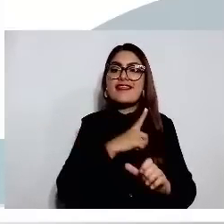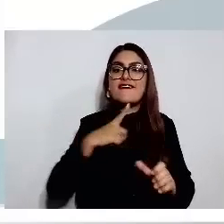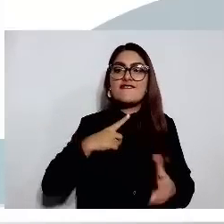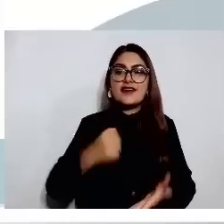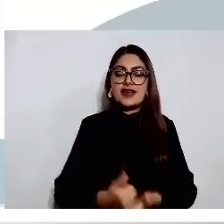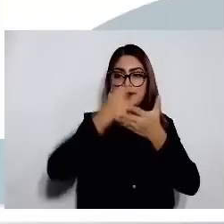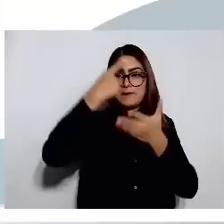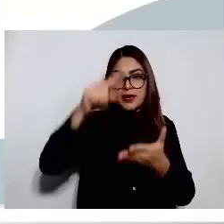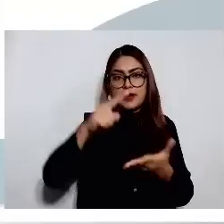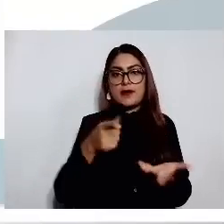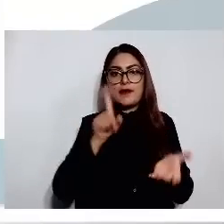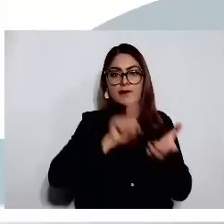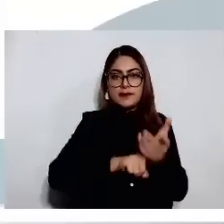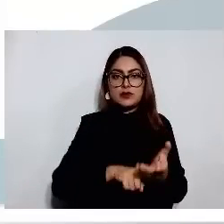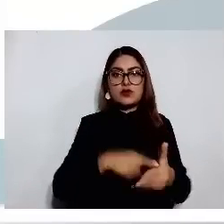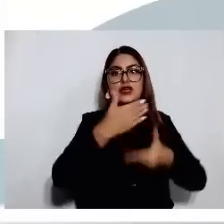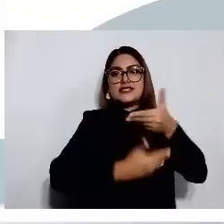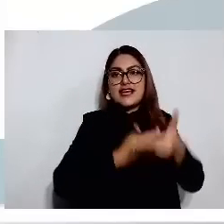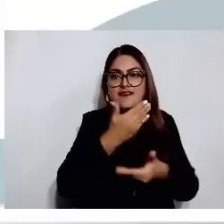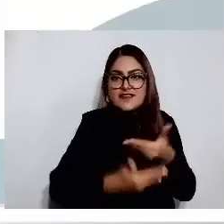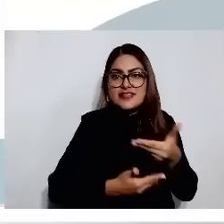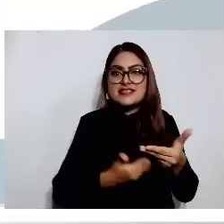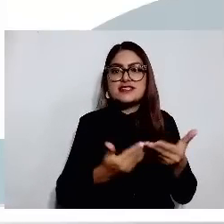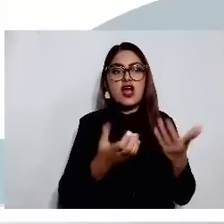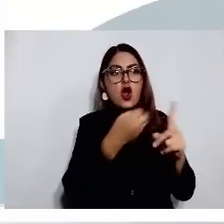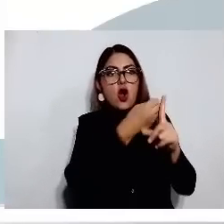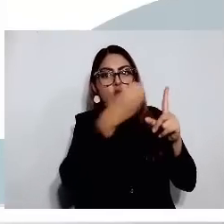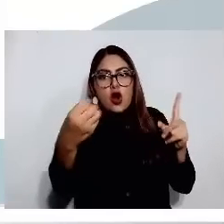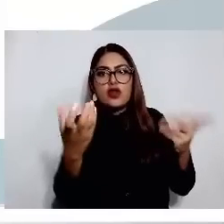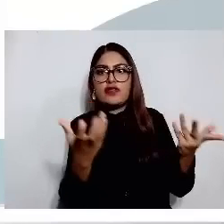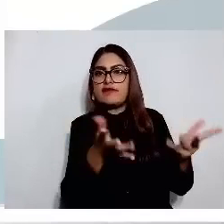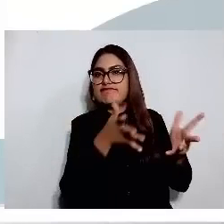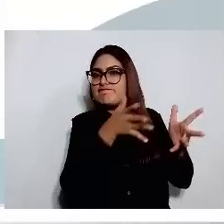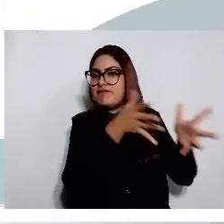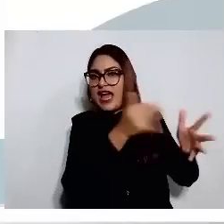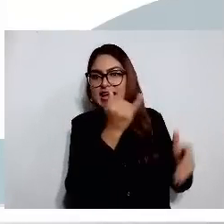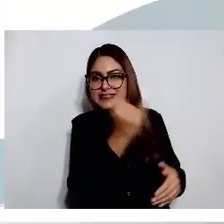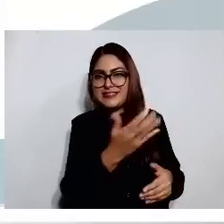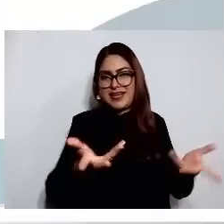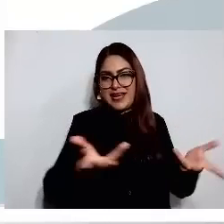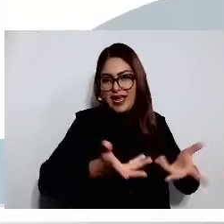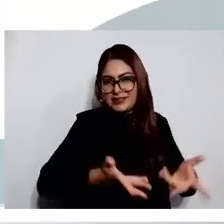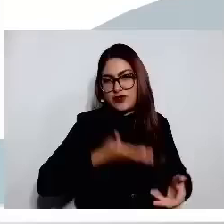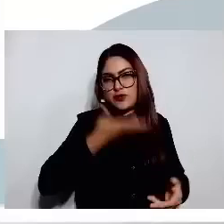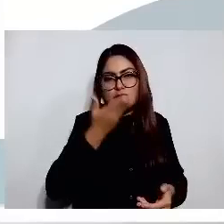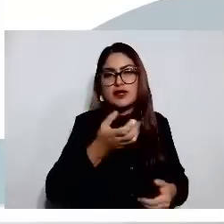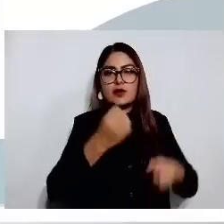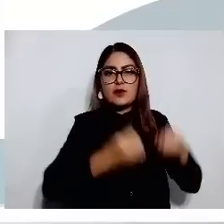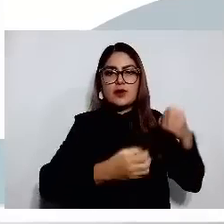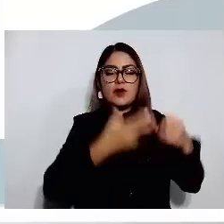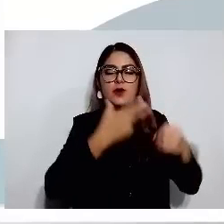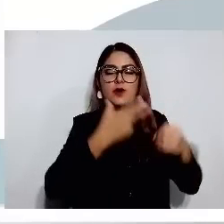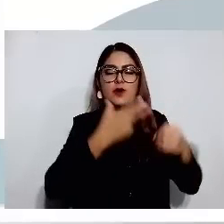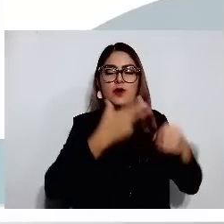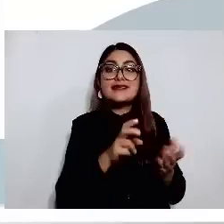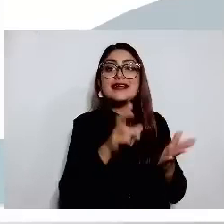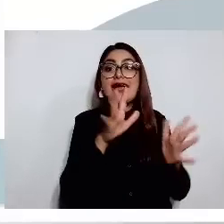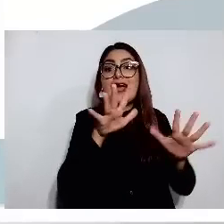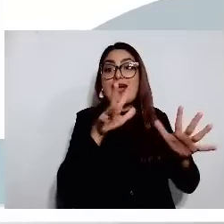los servicios, la estructura, ¿no? Las prácticas de los jueces y las juezas en México. Si no hay este